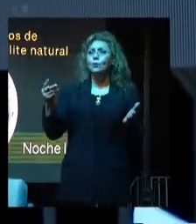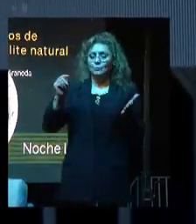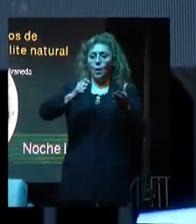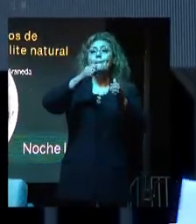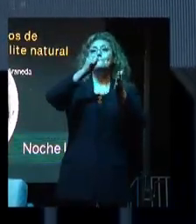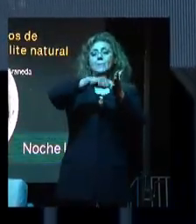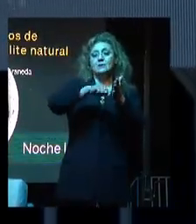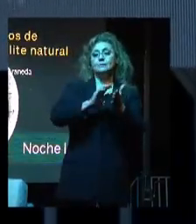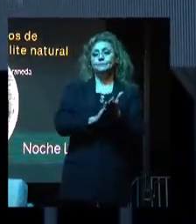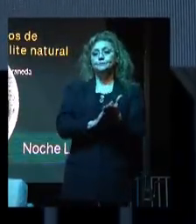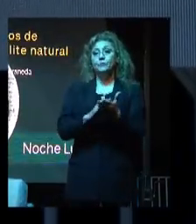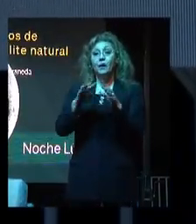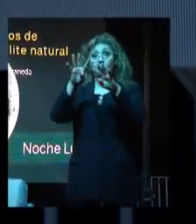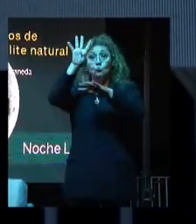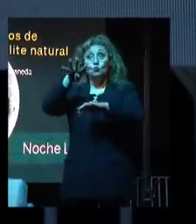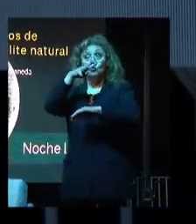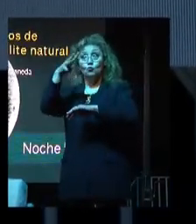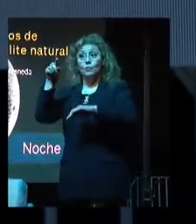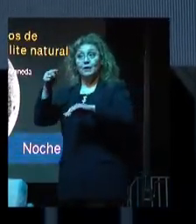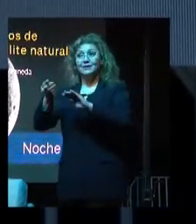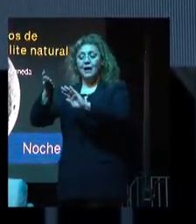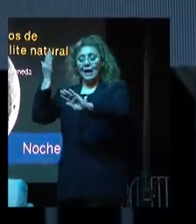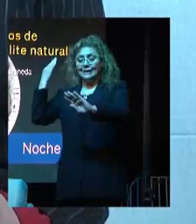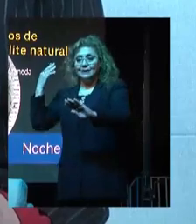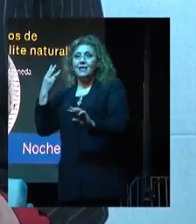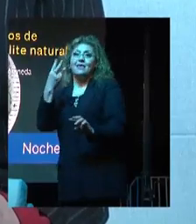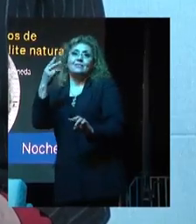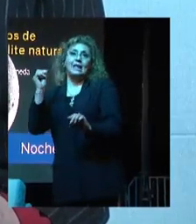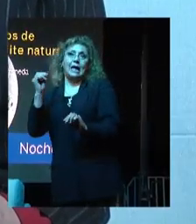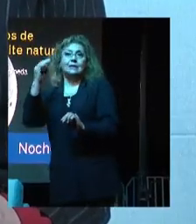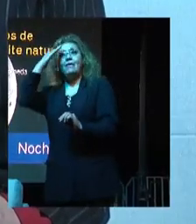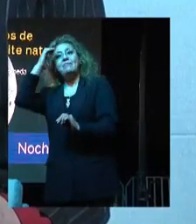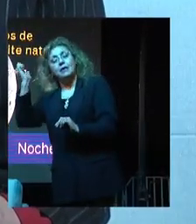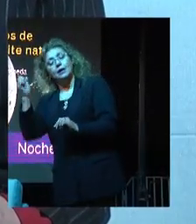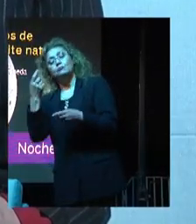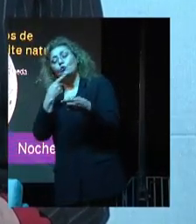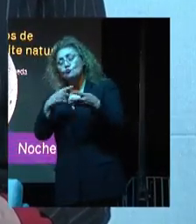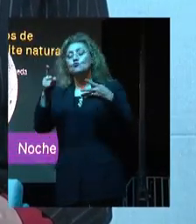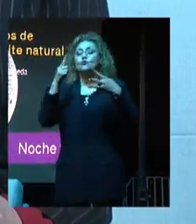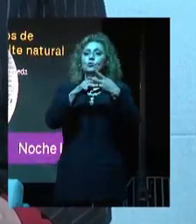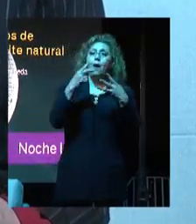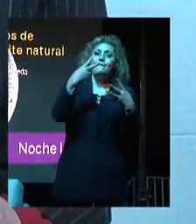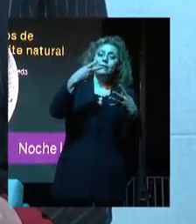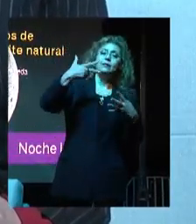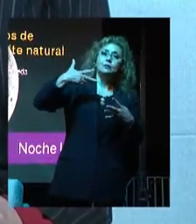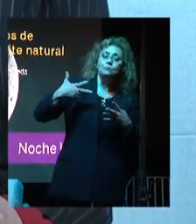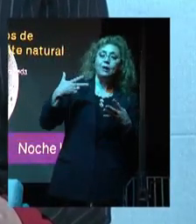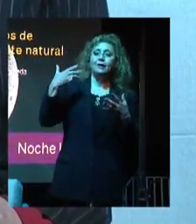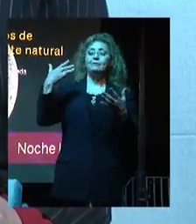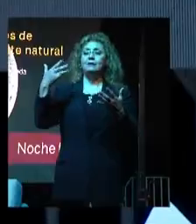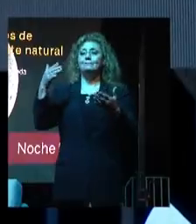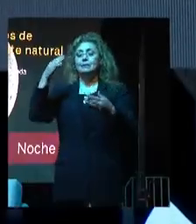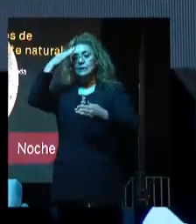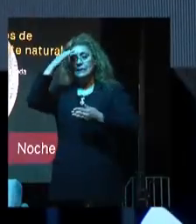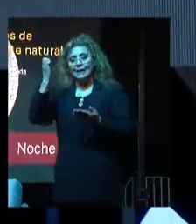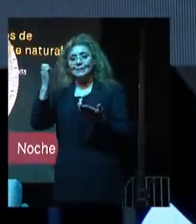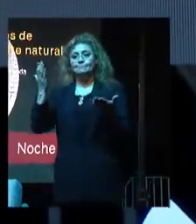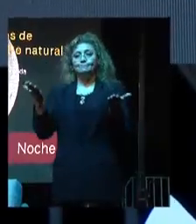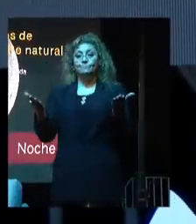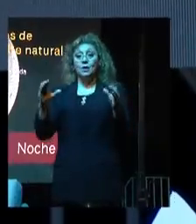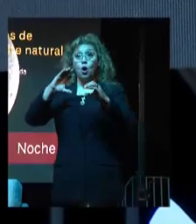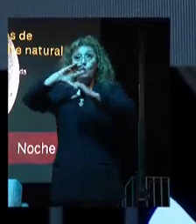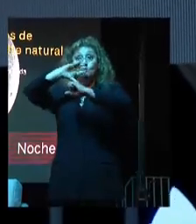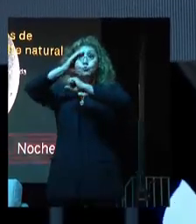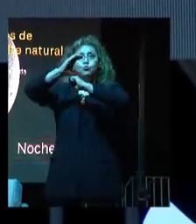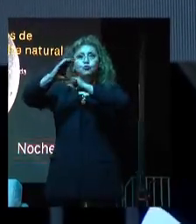tenía, una vez tenía 30 días y al otro tenía 29. 30 y 29, porque el ciclo de